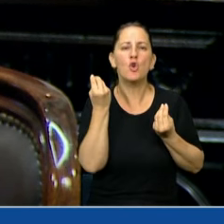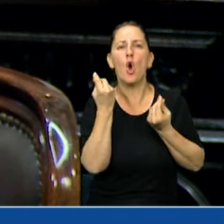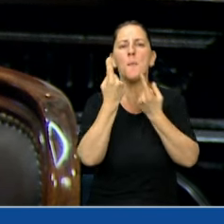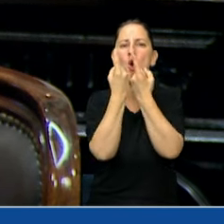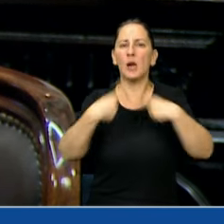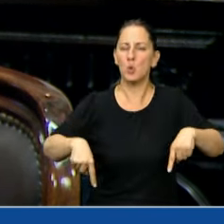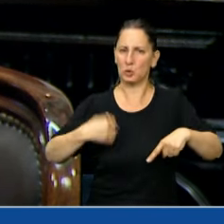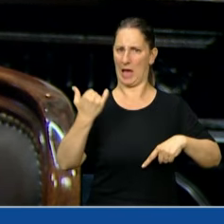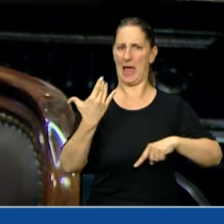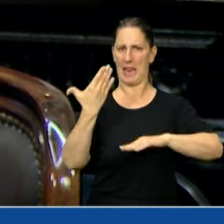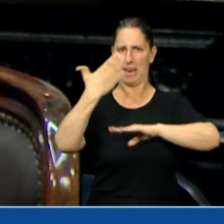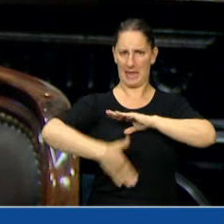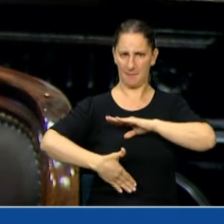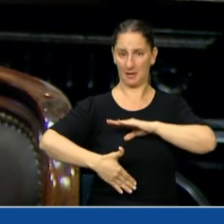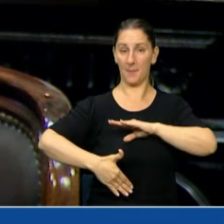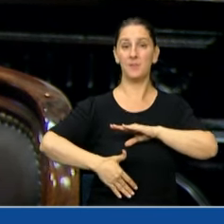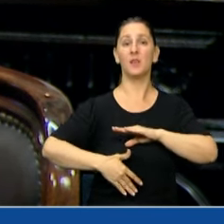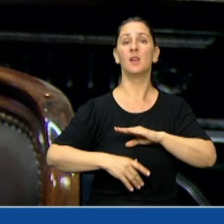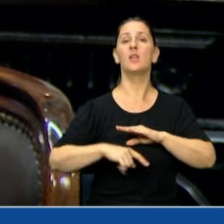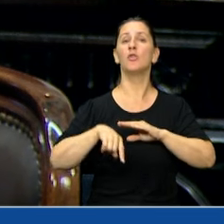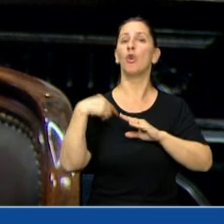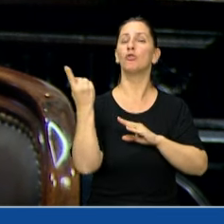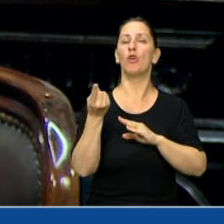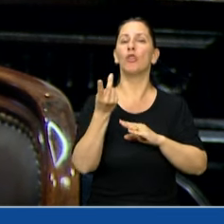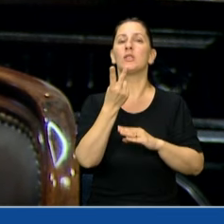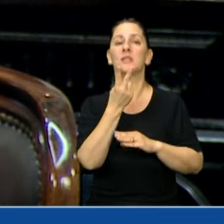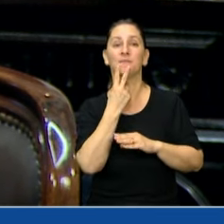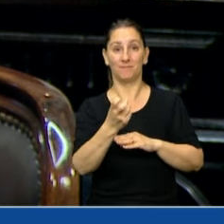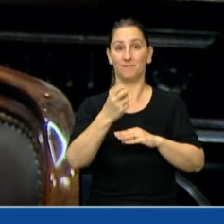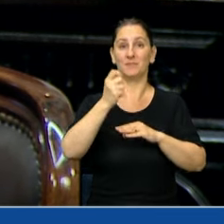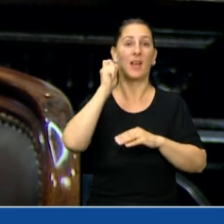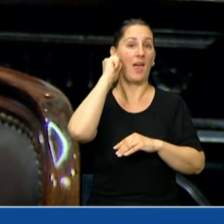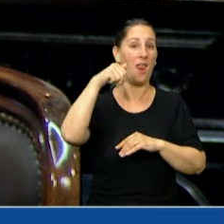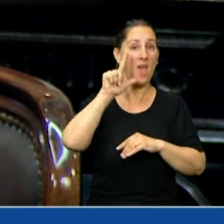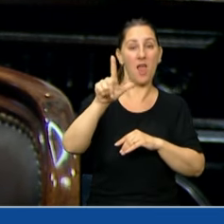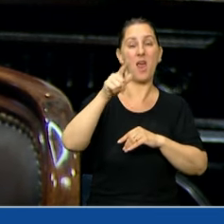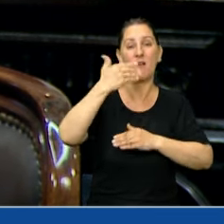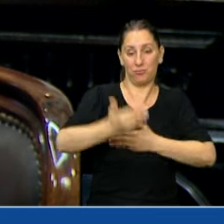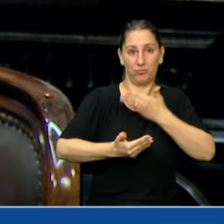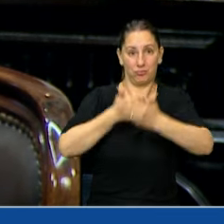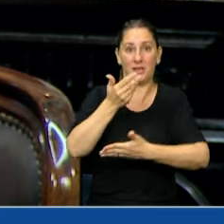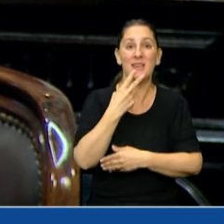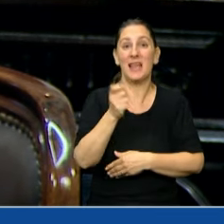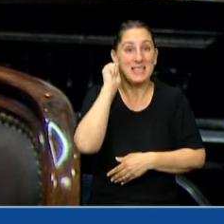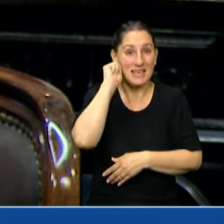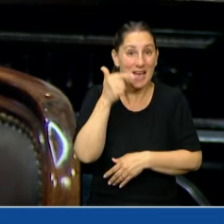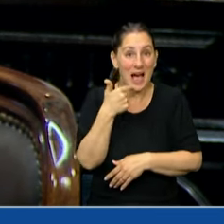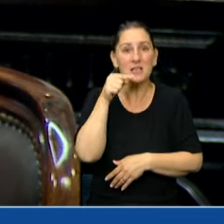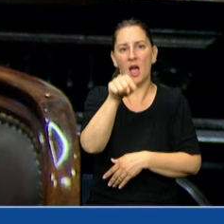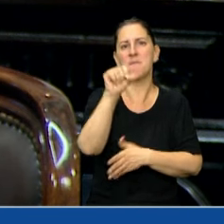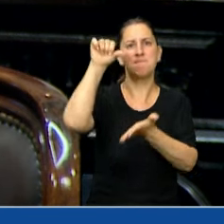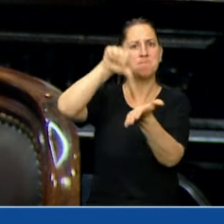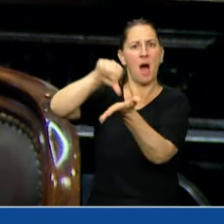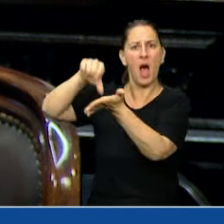limitada en el mundo tenemos la oportunidad de que la transición energética o uno de los combustibles de la transición energética es el gas donde hay muchos